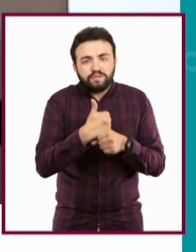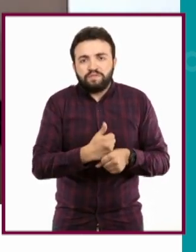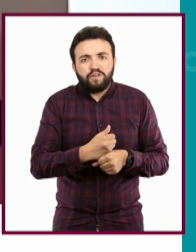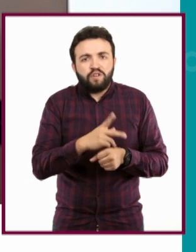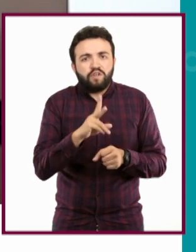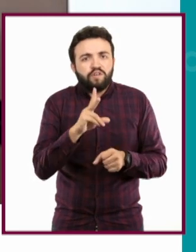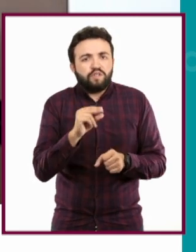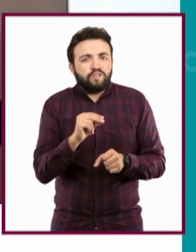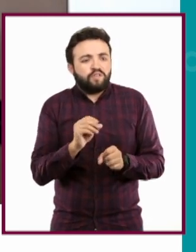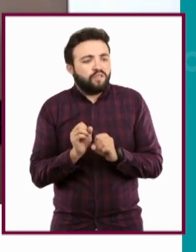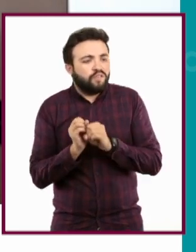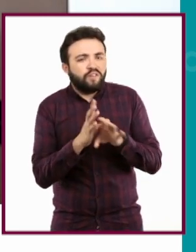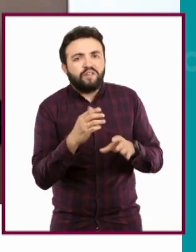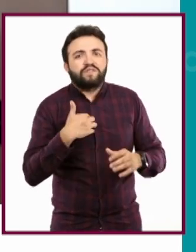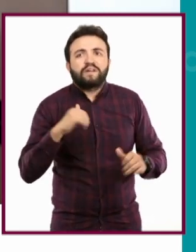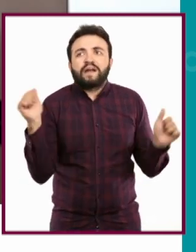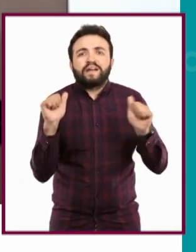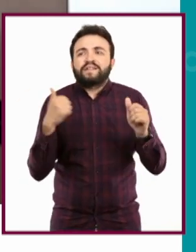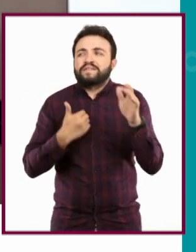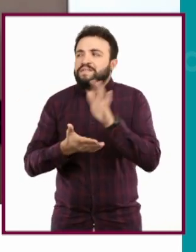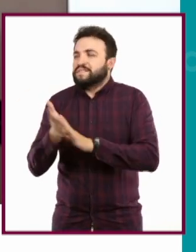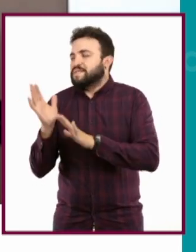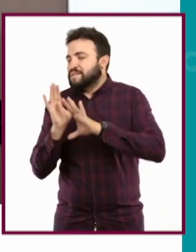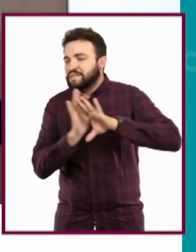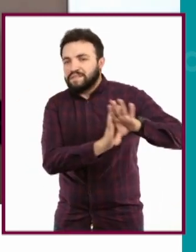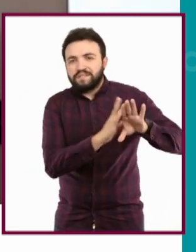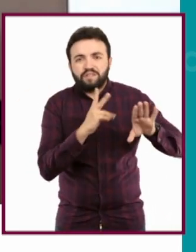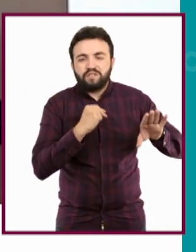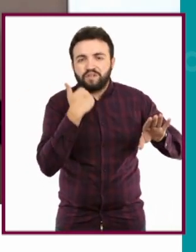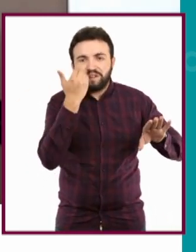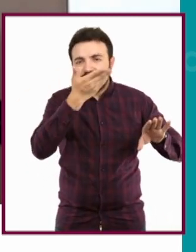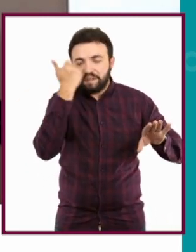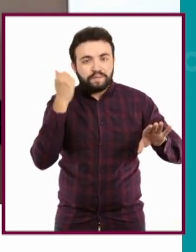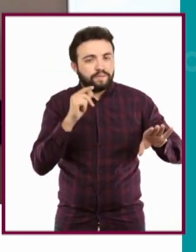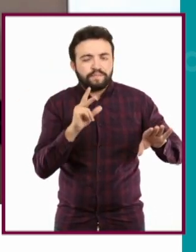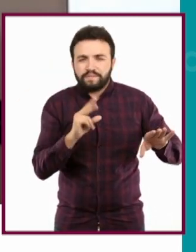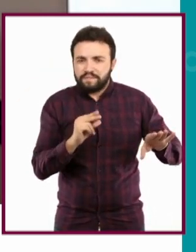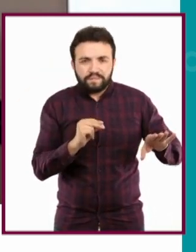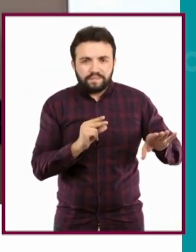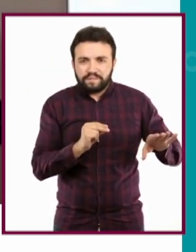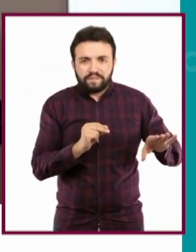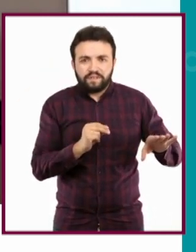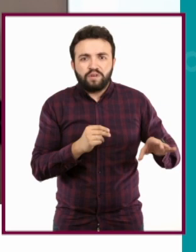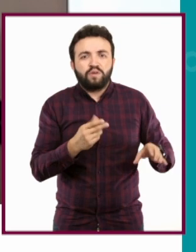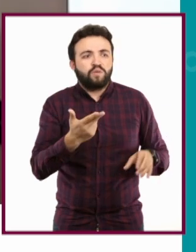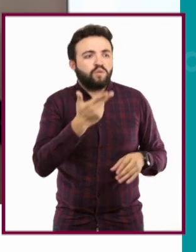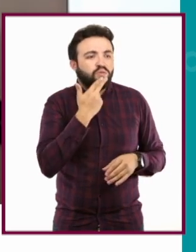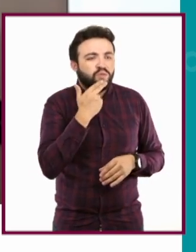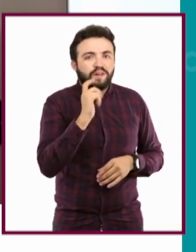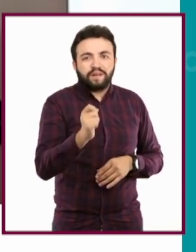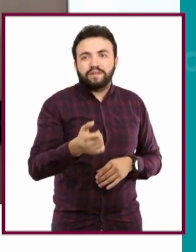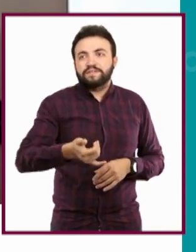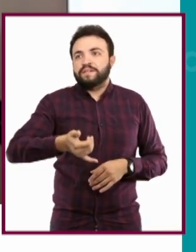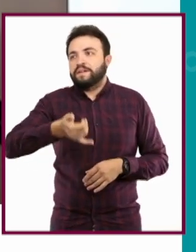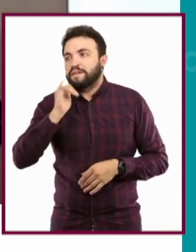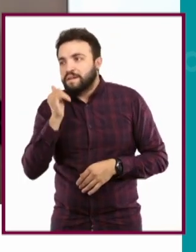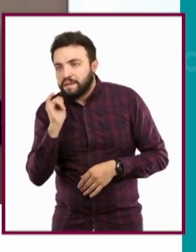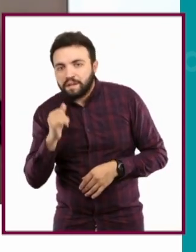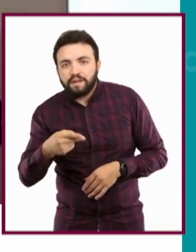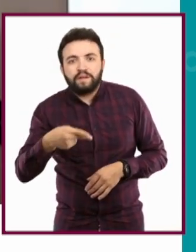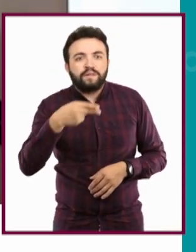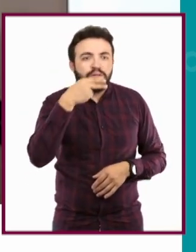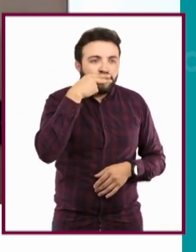evadirlo, no correr a ninguna parte, no utilizar, por ejemplo, sustancias tóxicas, ¿no?